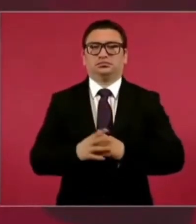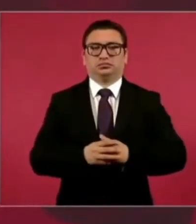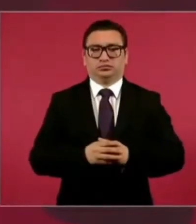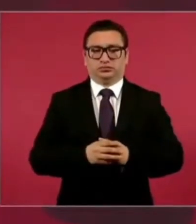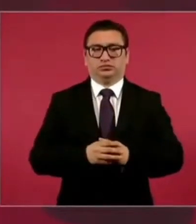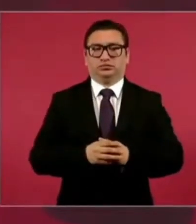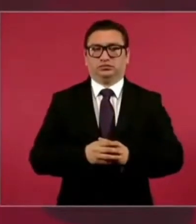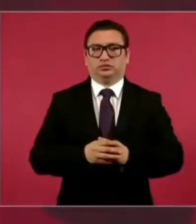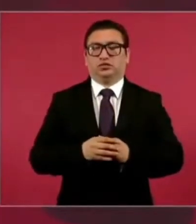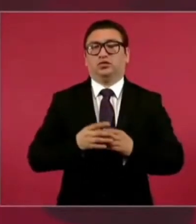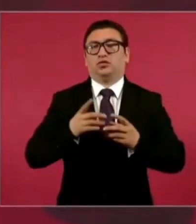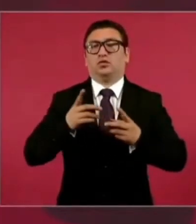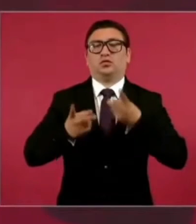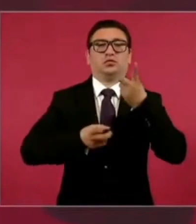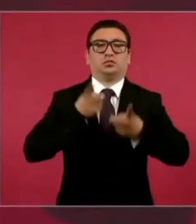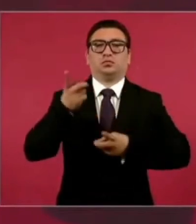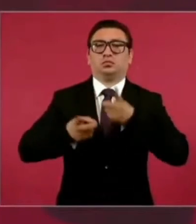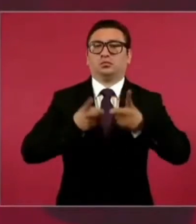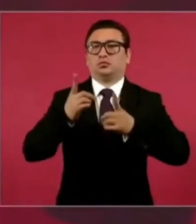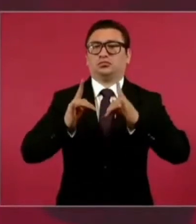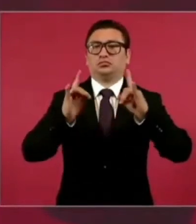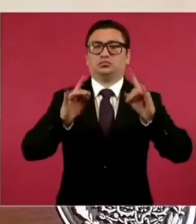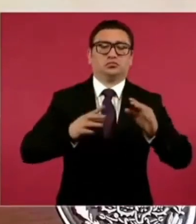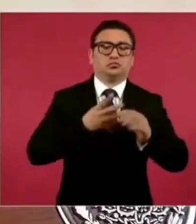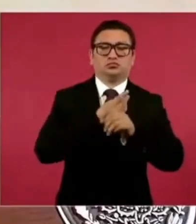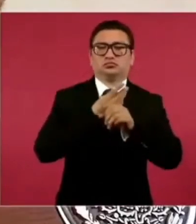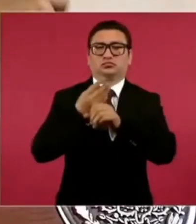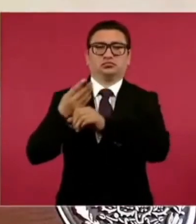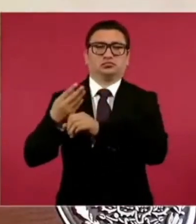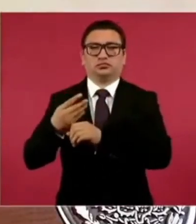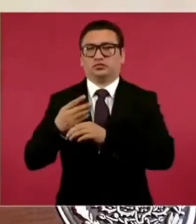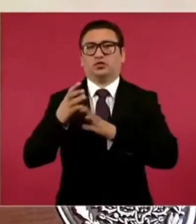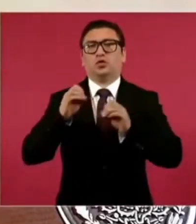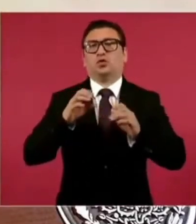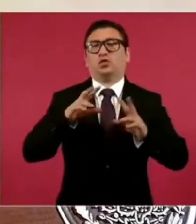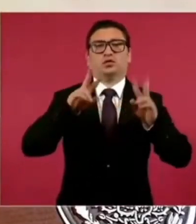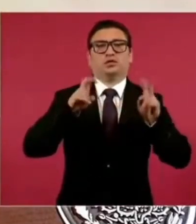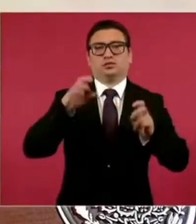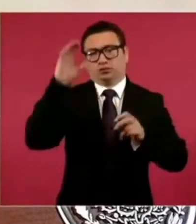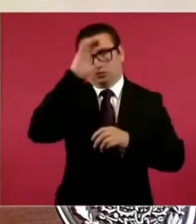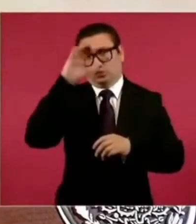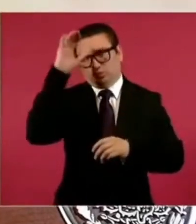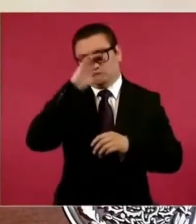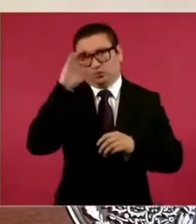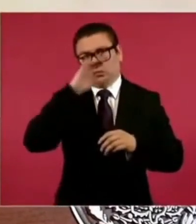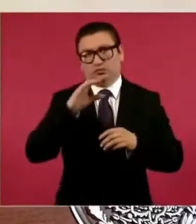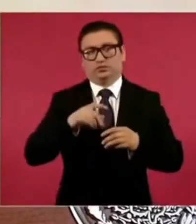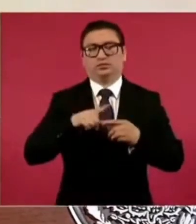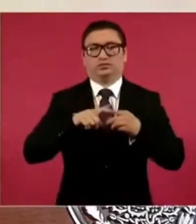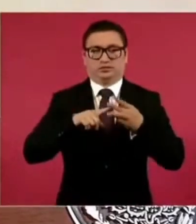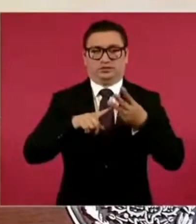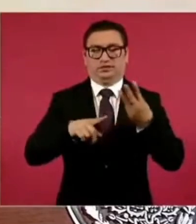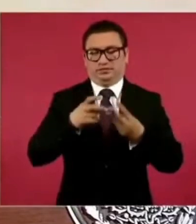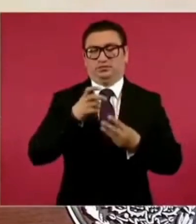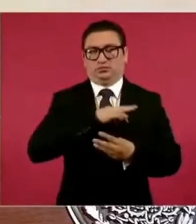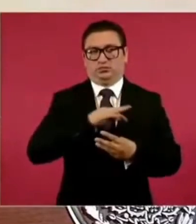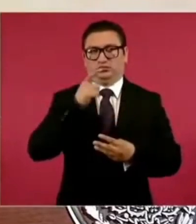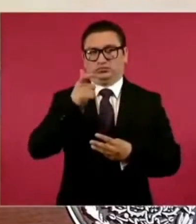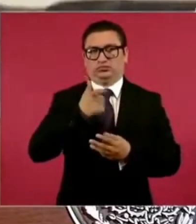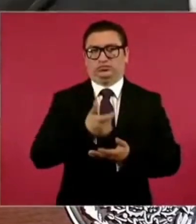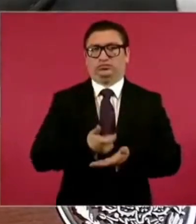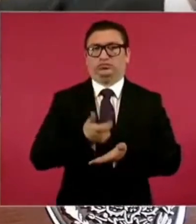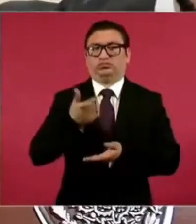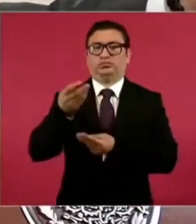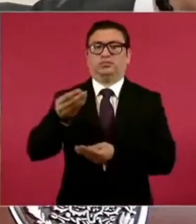unidades deportivas o infraestructura para la cultura. Habían 3 ramos del presupuesto que les dejaban a